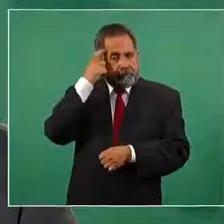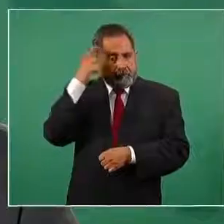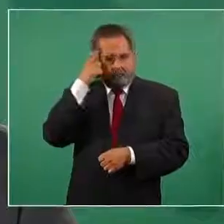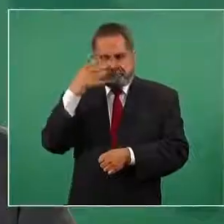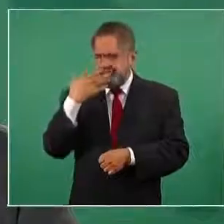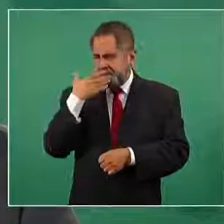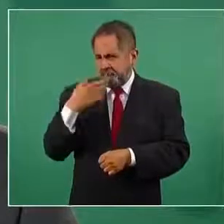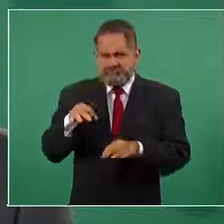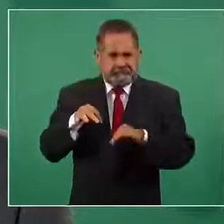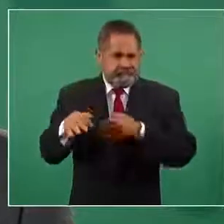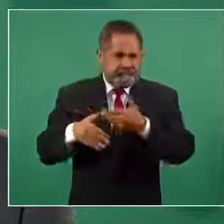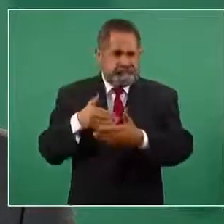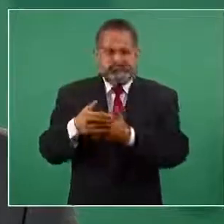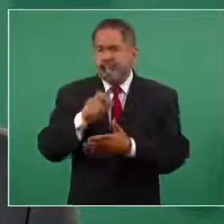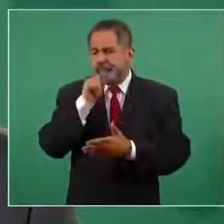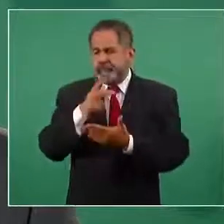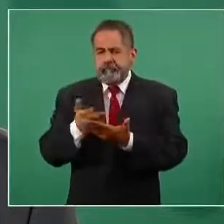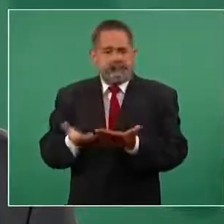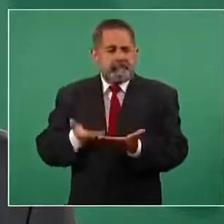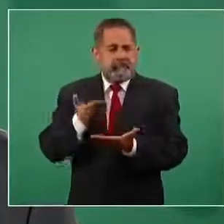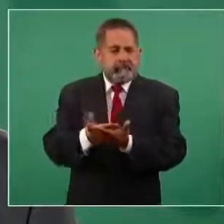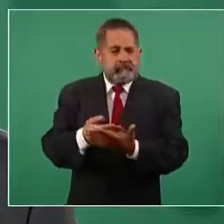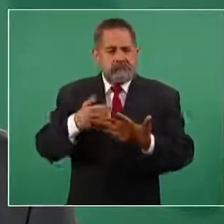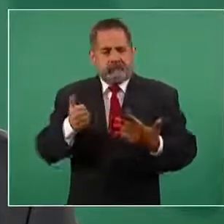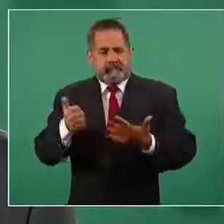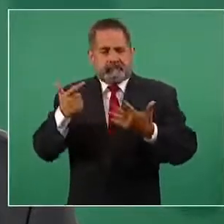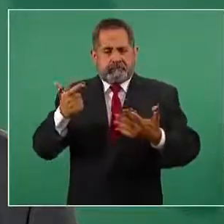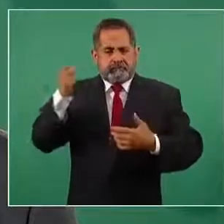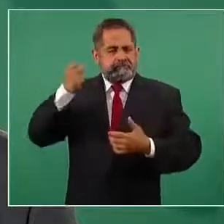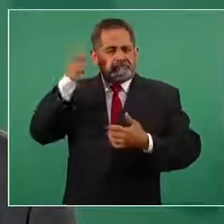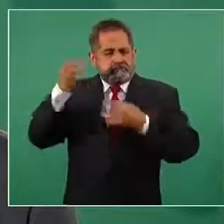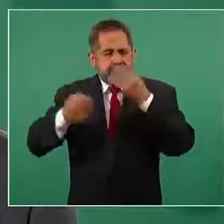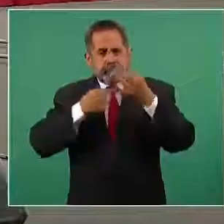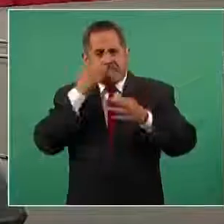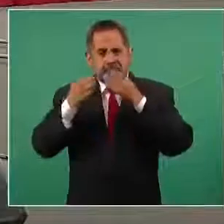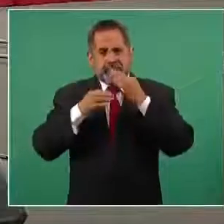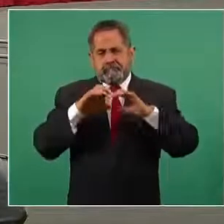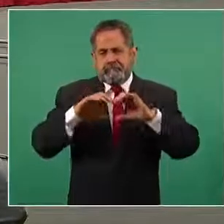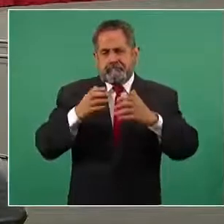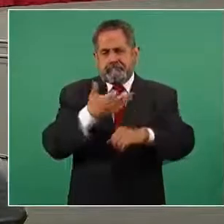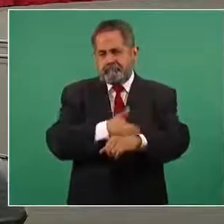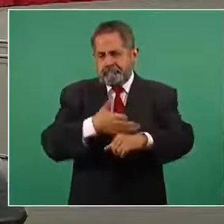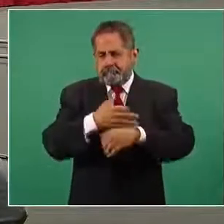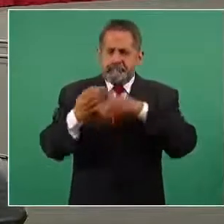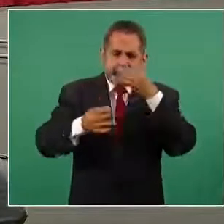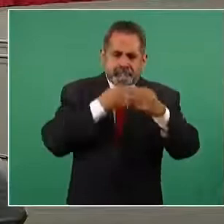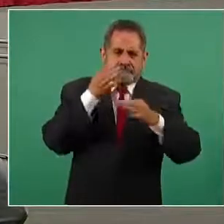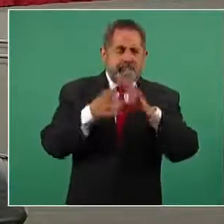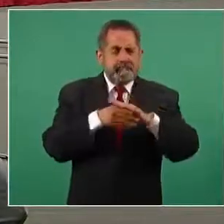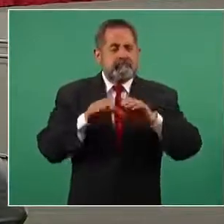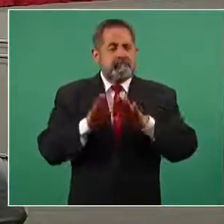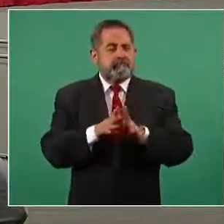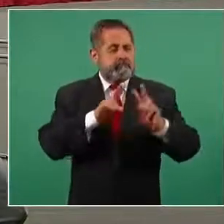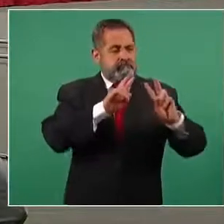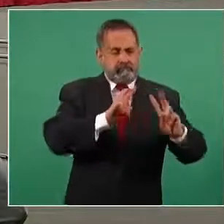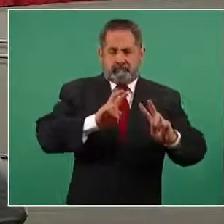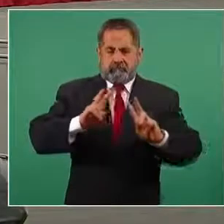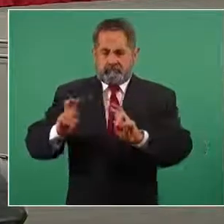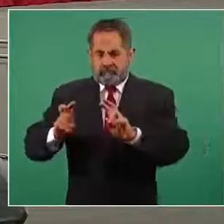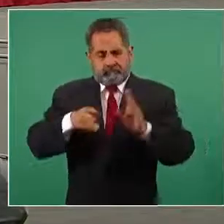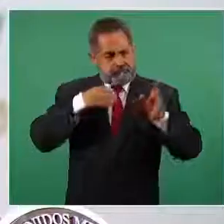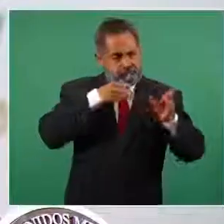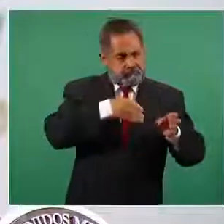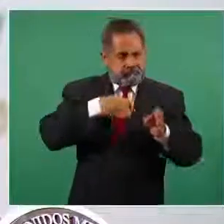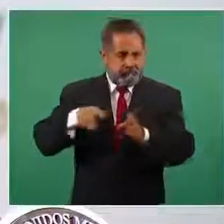trabajo formidable, también ha presentado más de 6 o 7 ocasiones en la conferencia vespertina los distintos abordajes para la